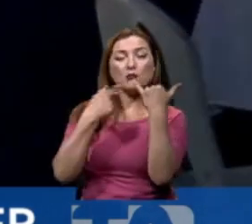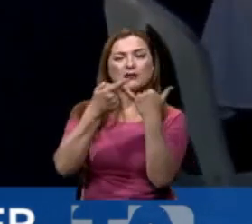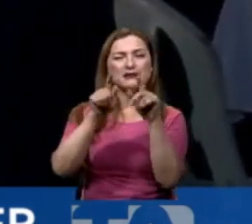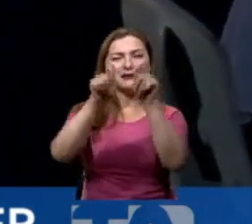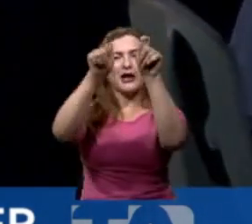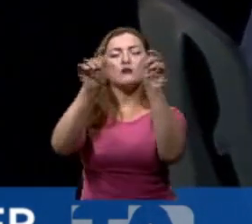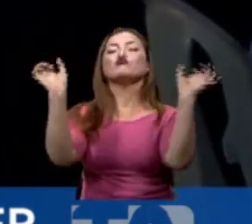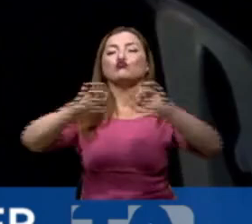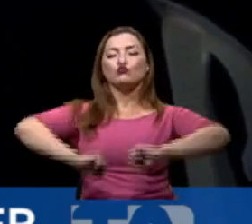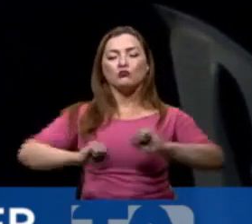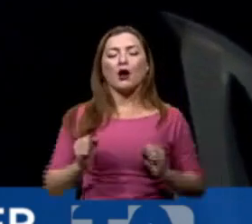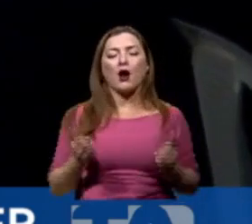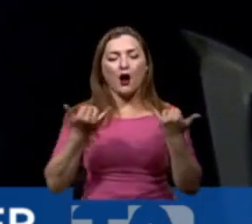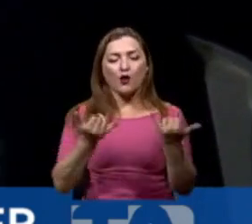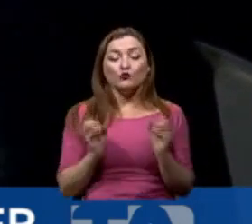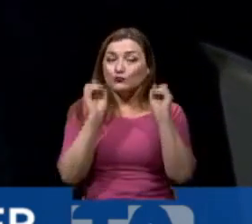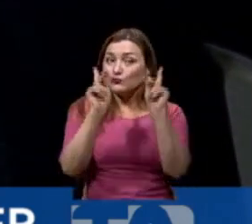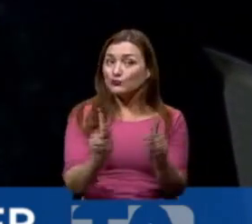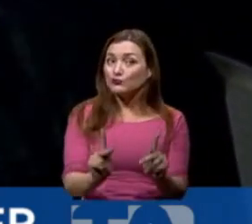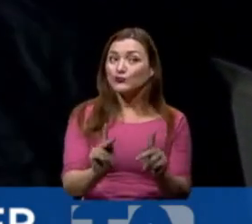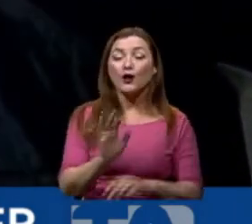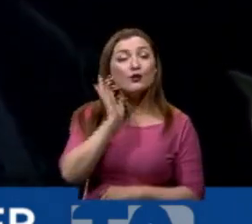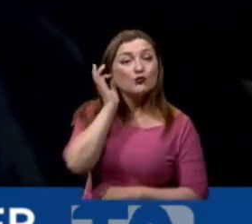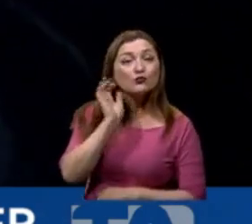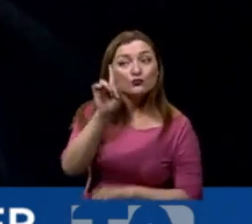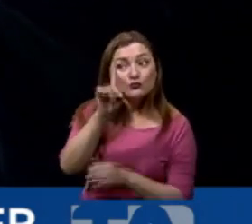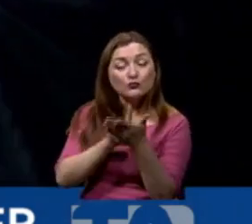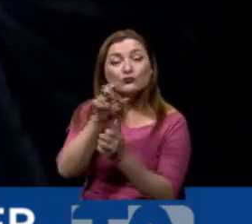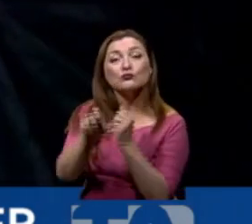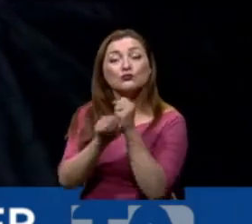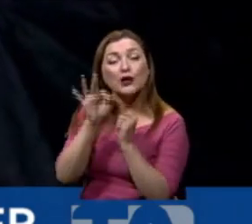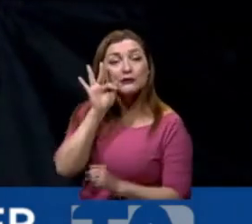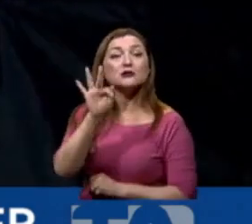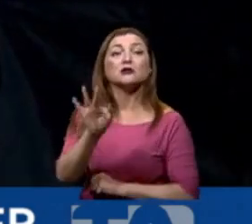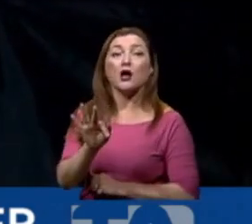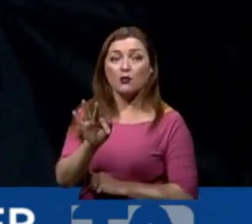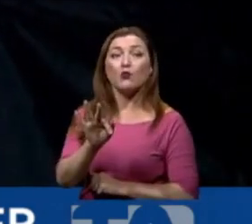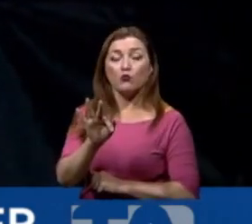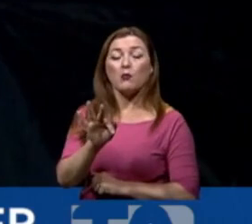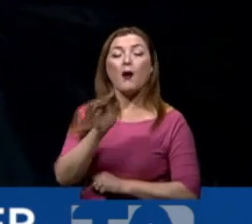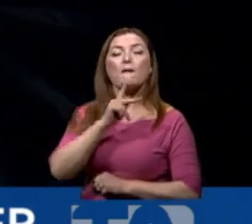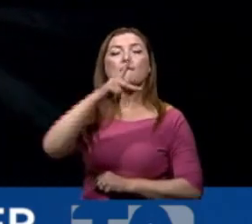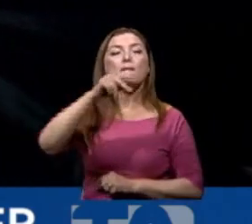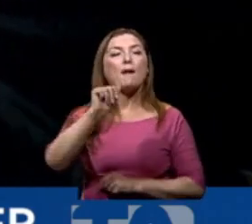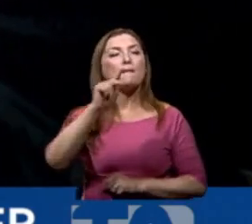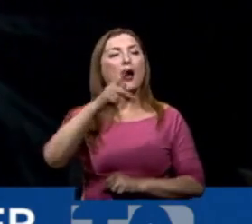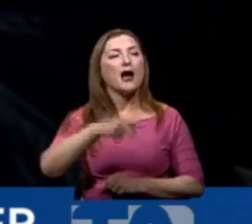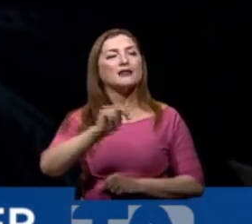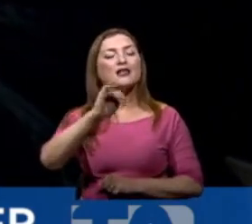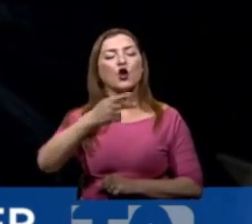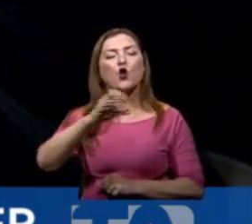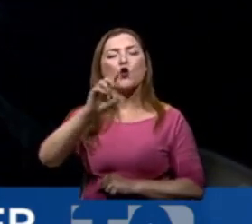gran oportunidad. Recordarles a las mujeres que una vez al año tenemos que hacernos el examen de Papá Nicolau. La situación